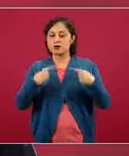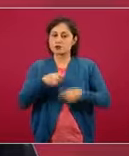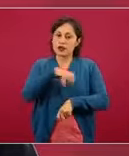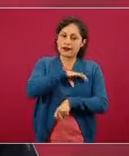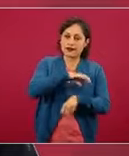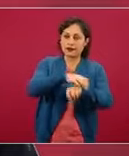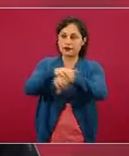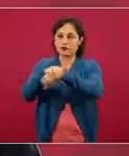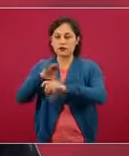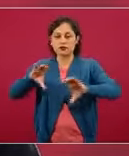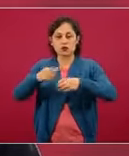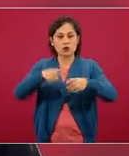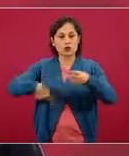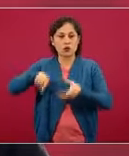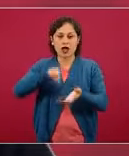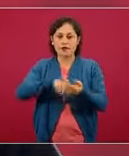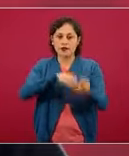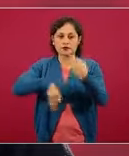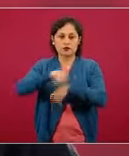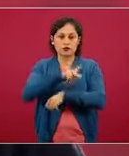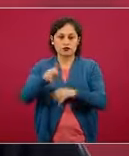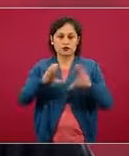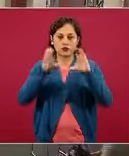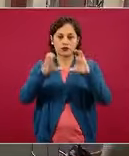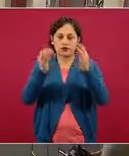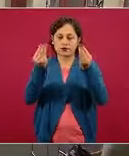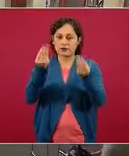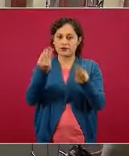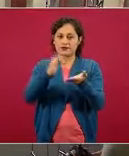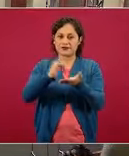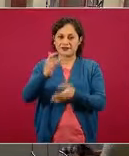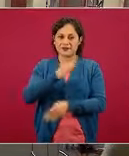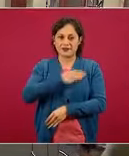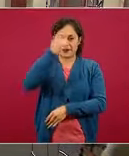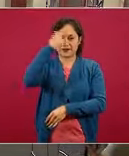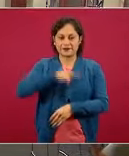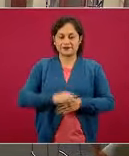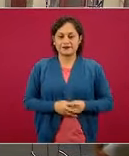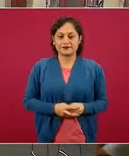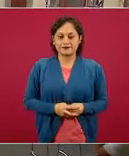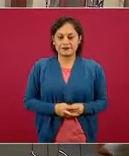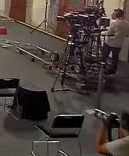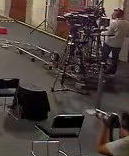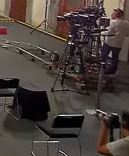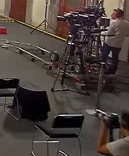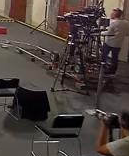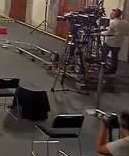sí a nuestra comunidad. Muy buenas noches con todos, muchas gracias. Gracias.